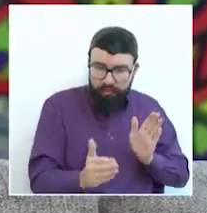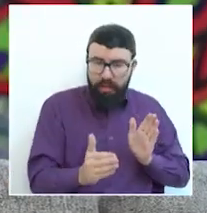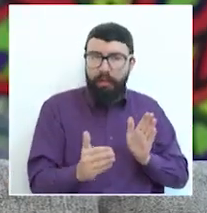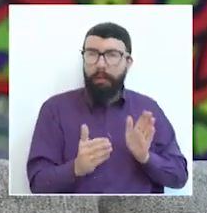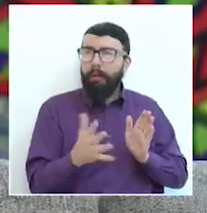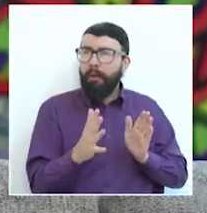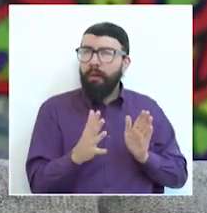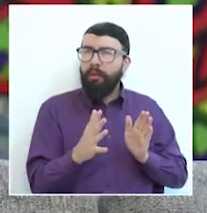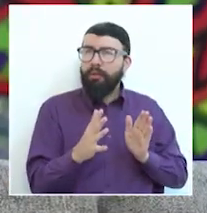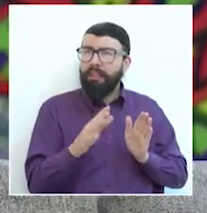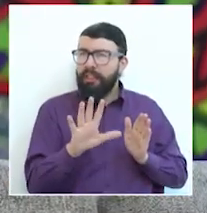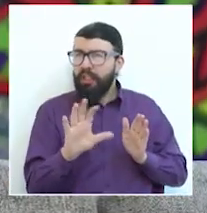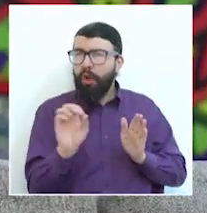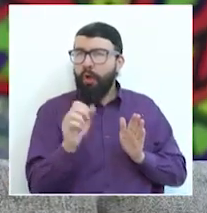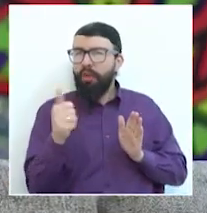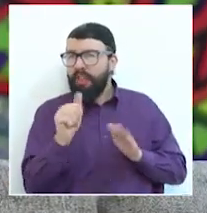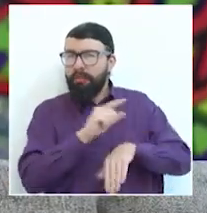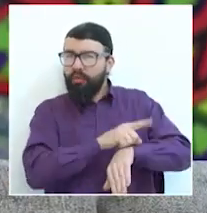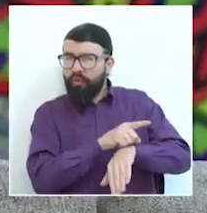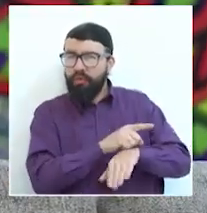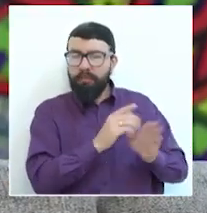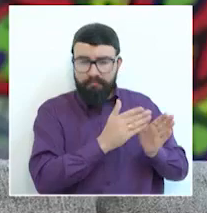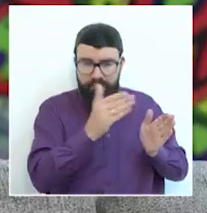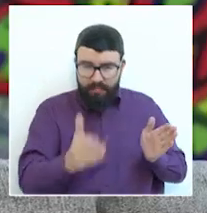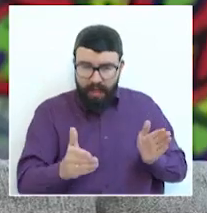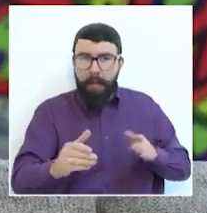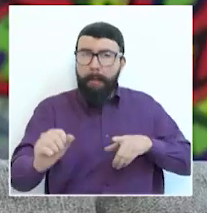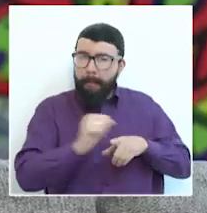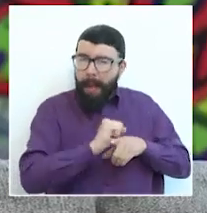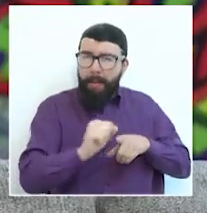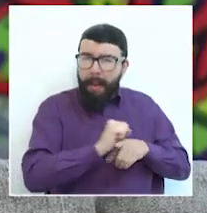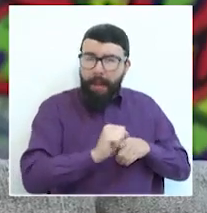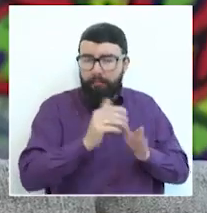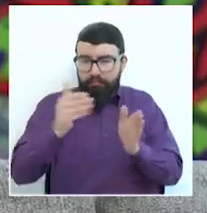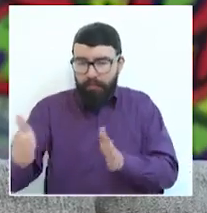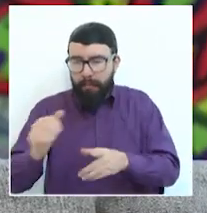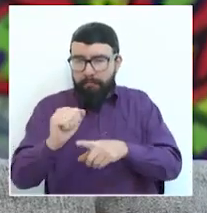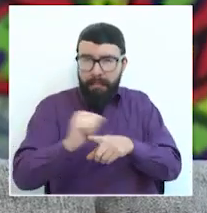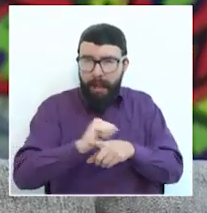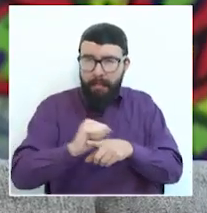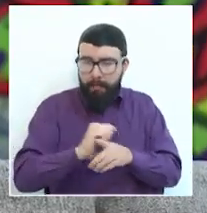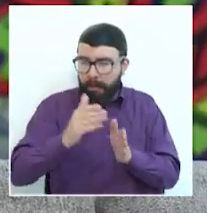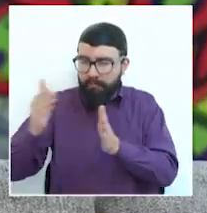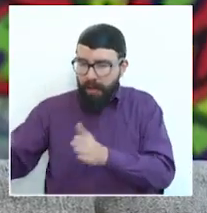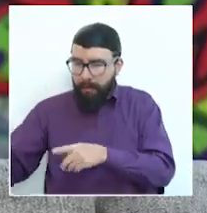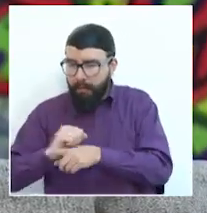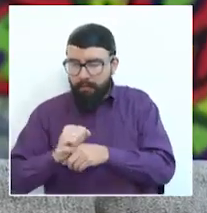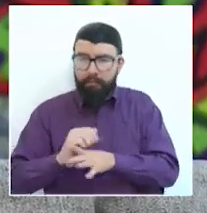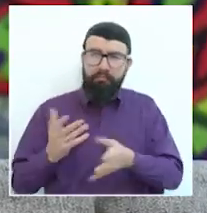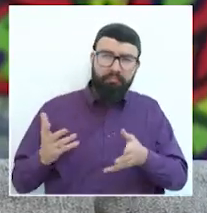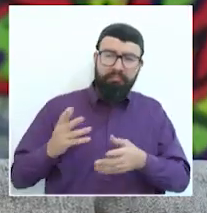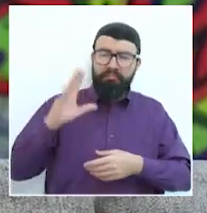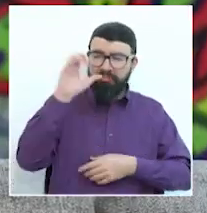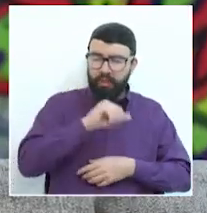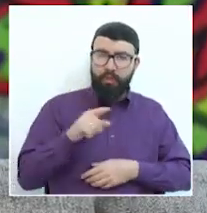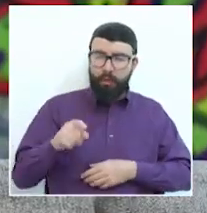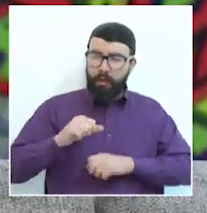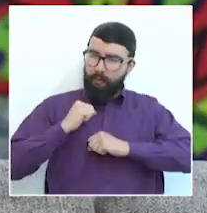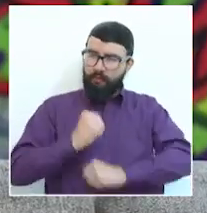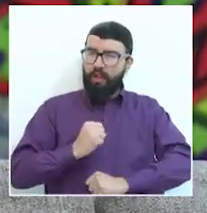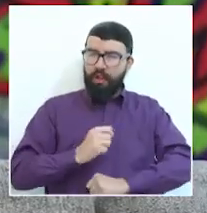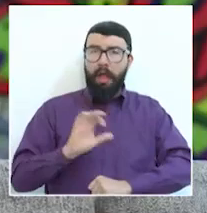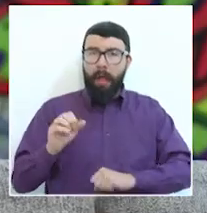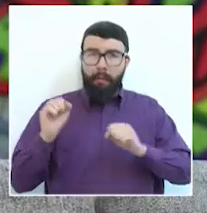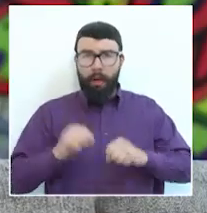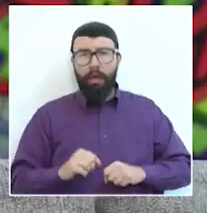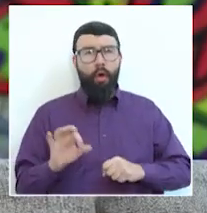de 5 a 10 minutos. En esos entrenamientos, entonces ya nosotros nos damos cuenta de la calidad del movimiento con